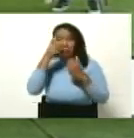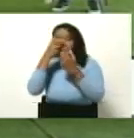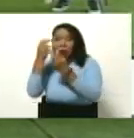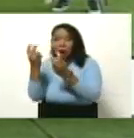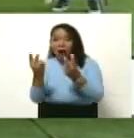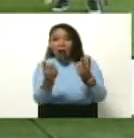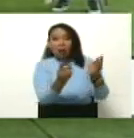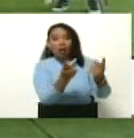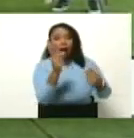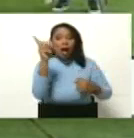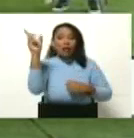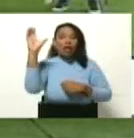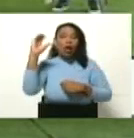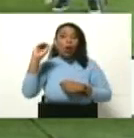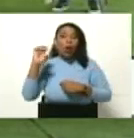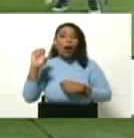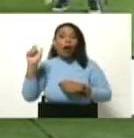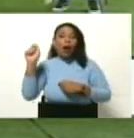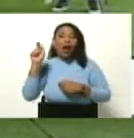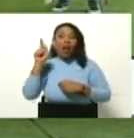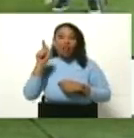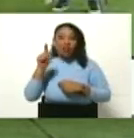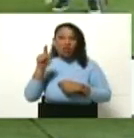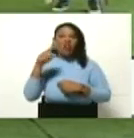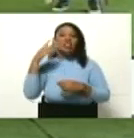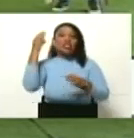OEA. Van a tumbar al presidente de Perú.